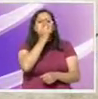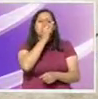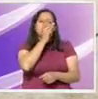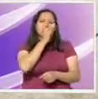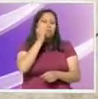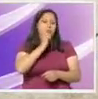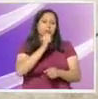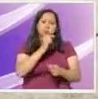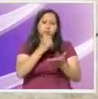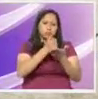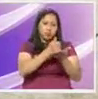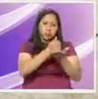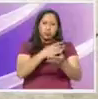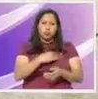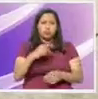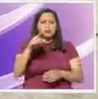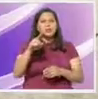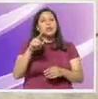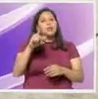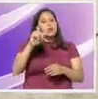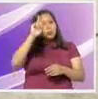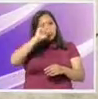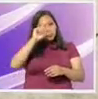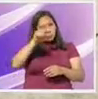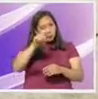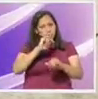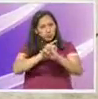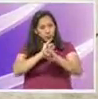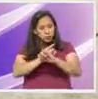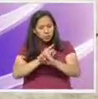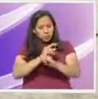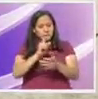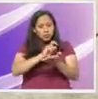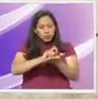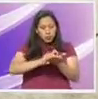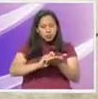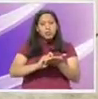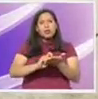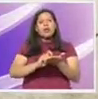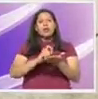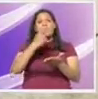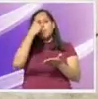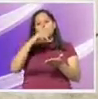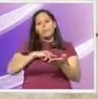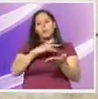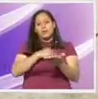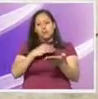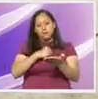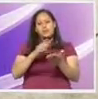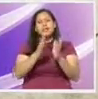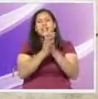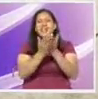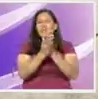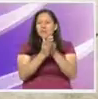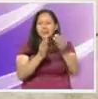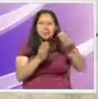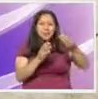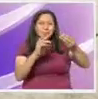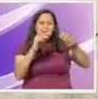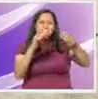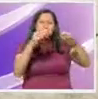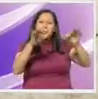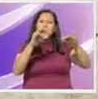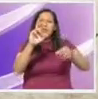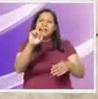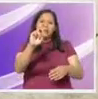pudo. Él deja, y yo le recomiendo a la gente que busque en internet los apuntes para mis hijos, que es un pequeño librito que tendrá unas 30